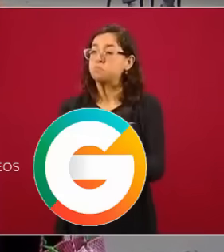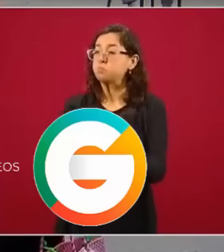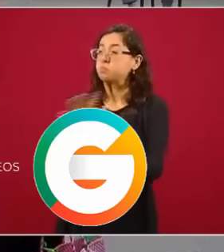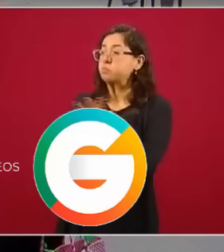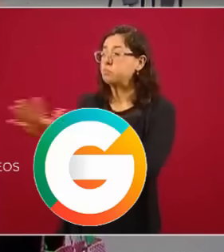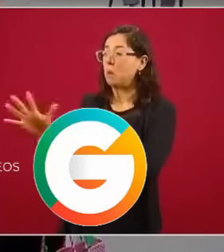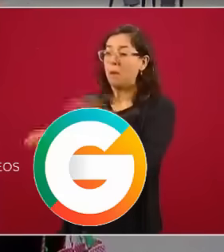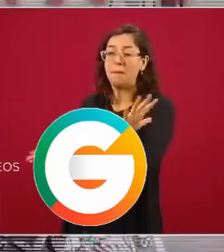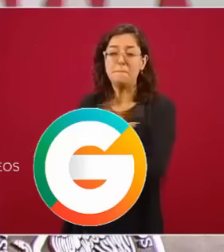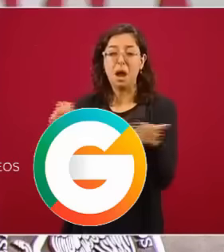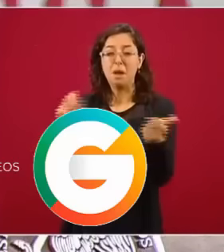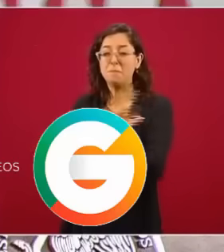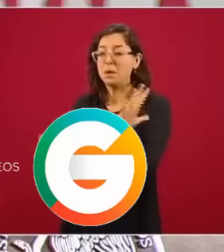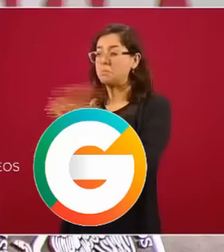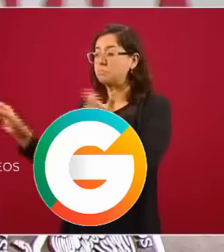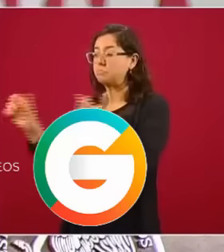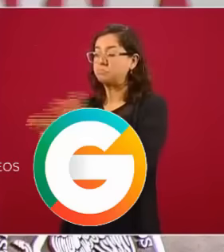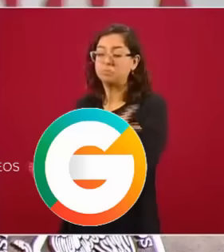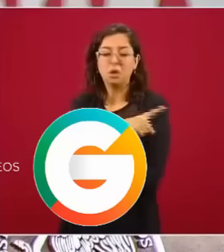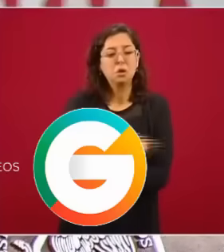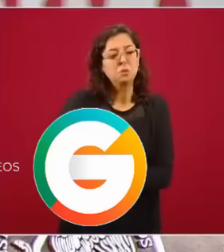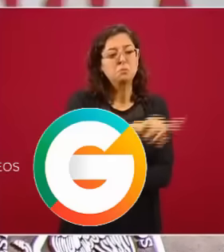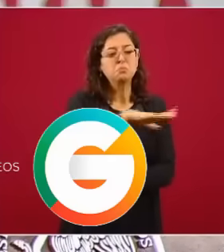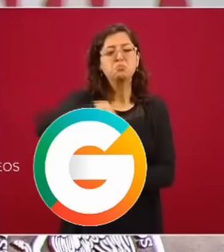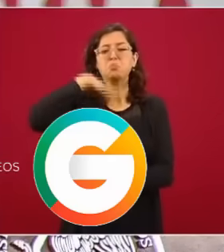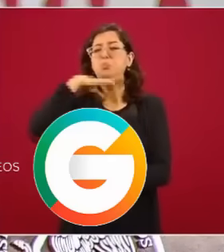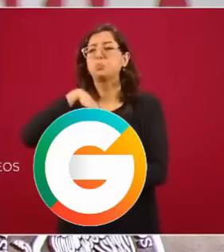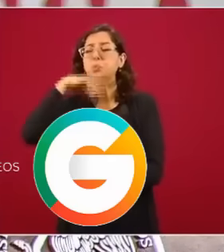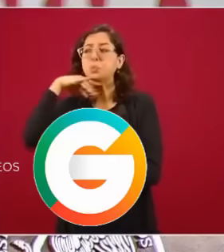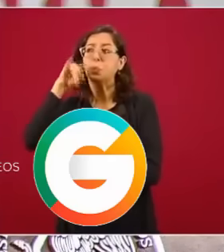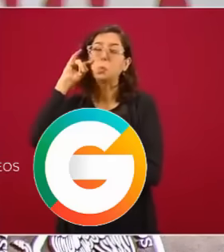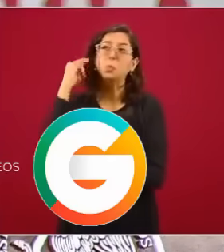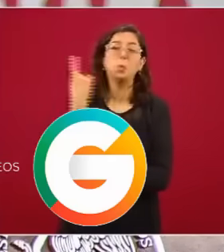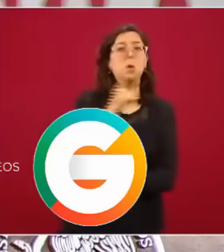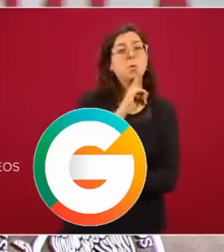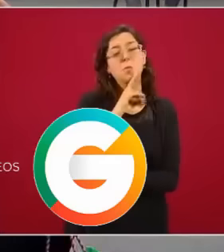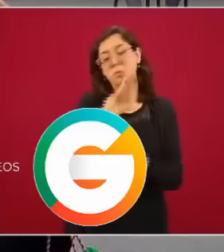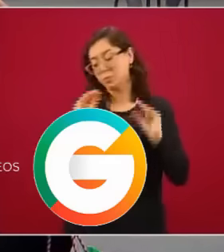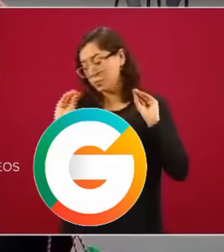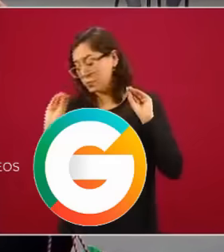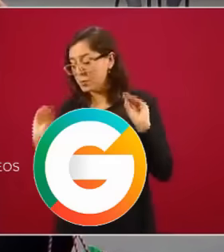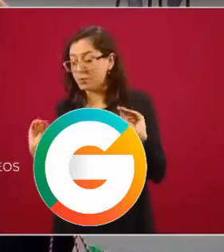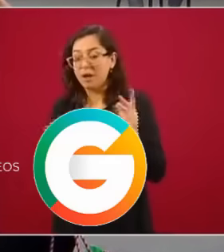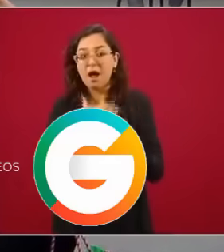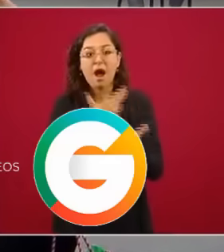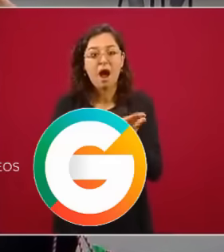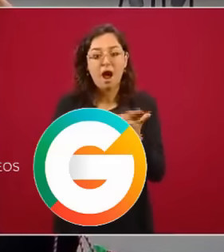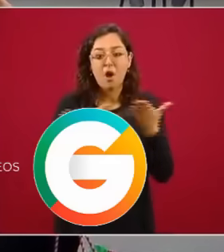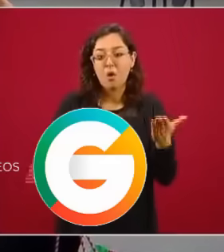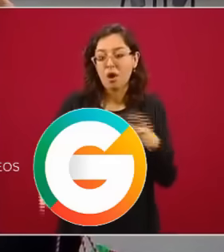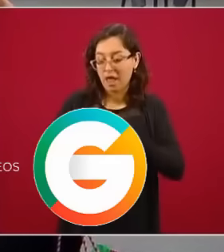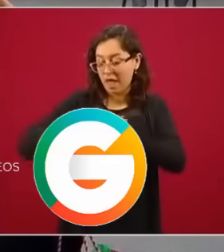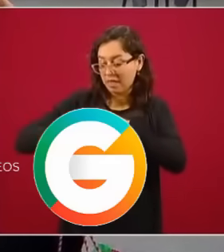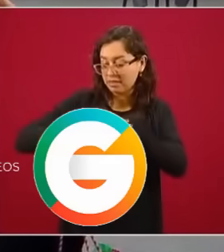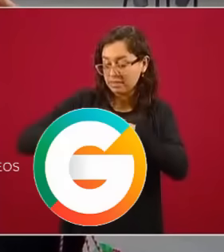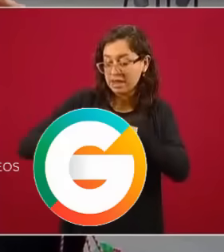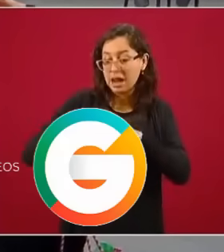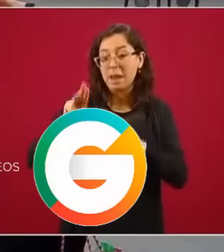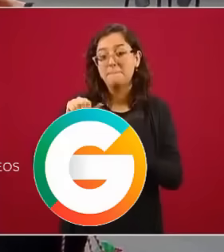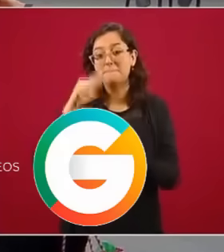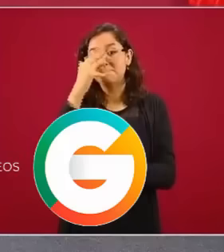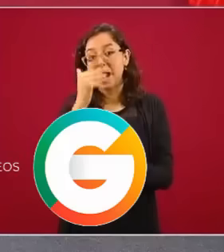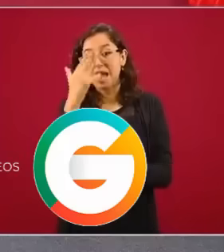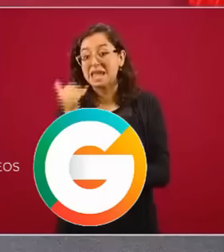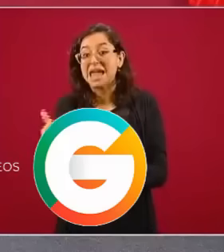cuando se destruía el país, ahora que se va a hacer el Tren Maya por la misma vía